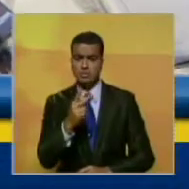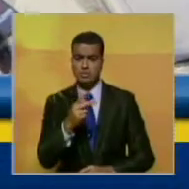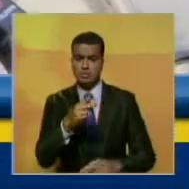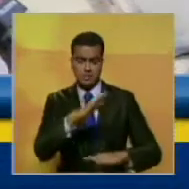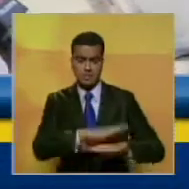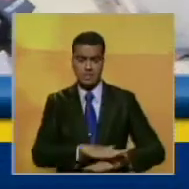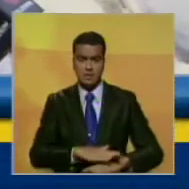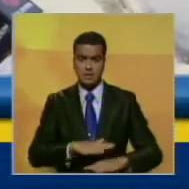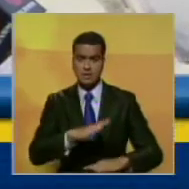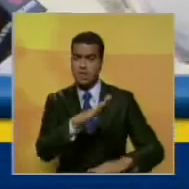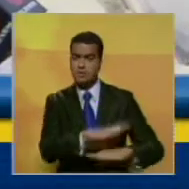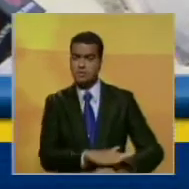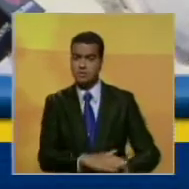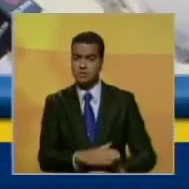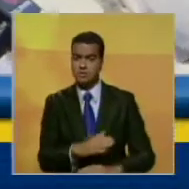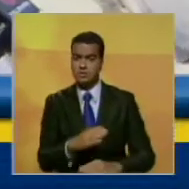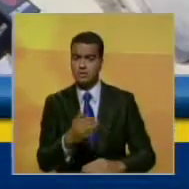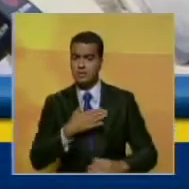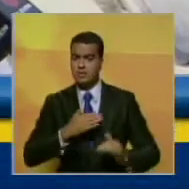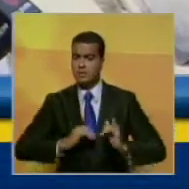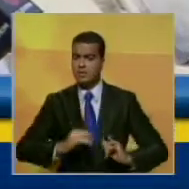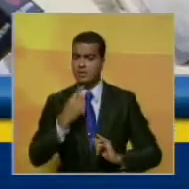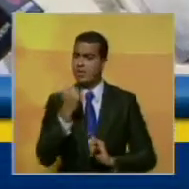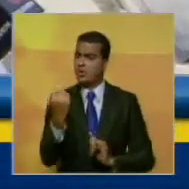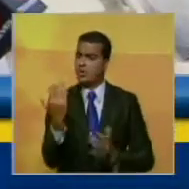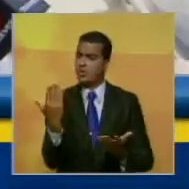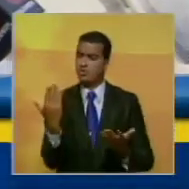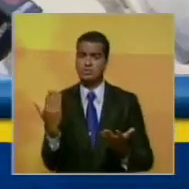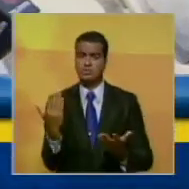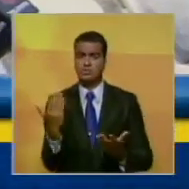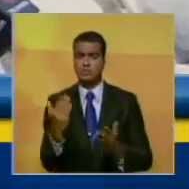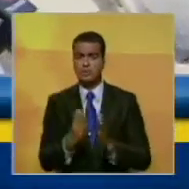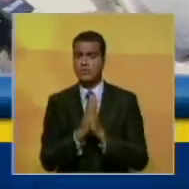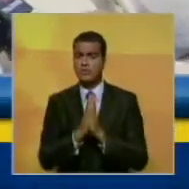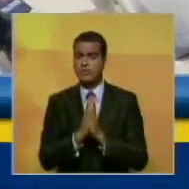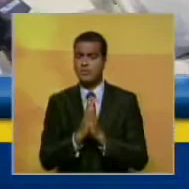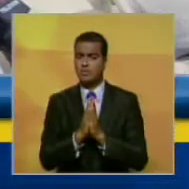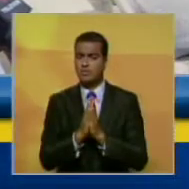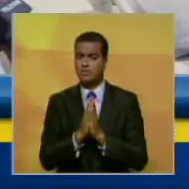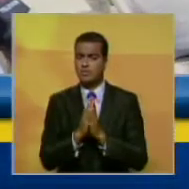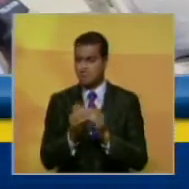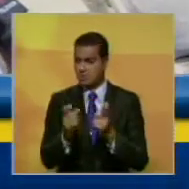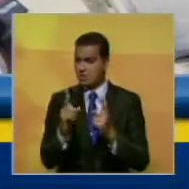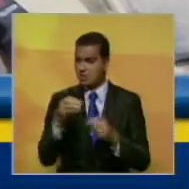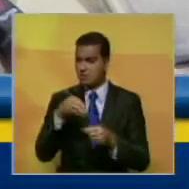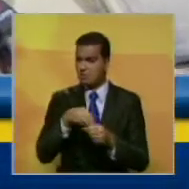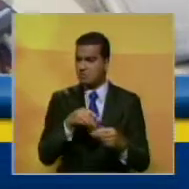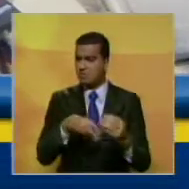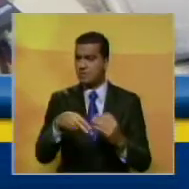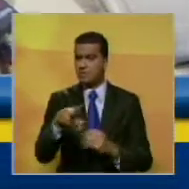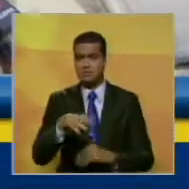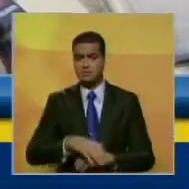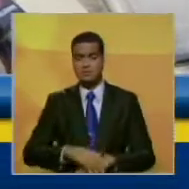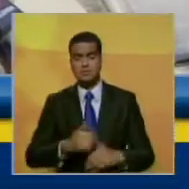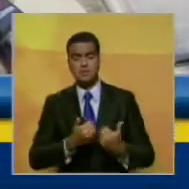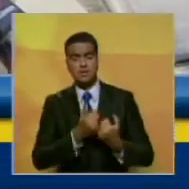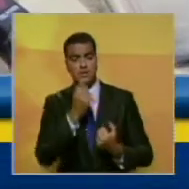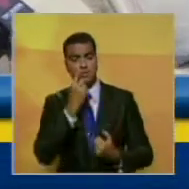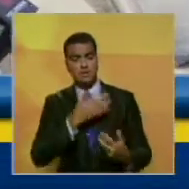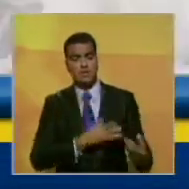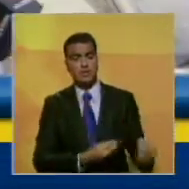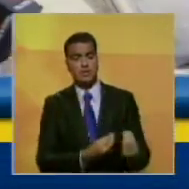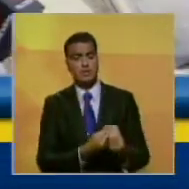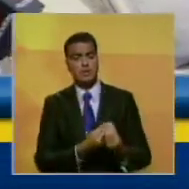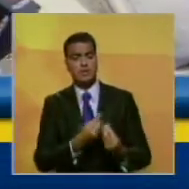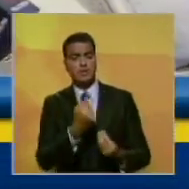pisó. Entonces mi hijo como que le dijo, por favor pide permiso para pasar. Y entonces el novio de la chama estaba al lado y